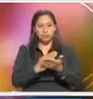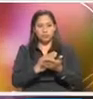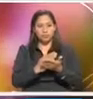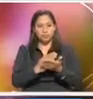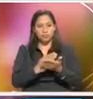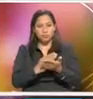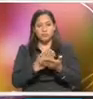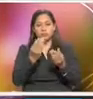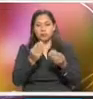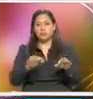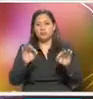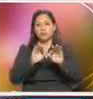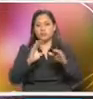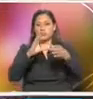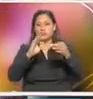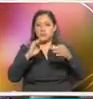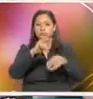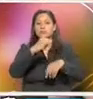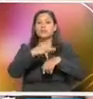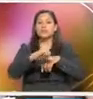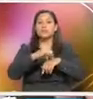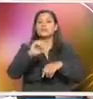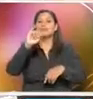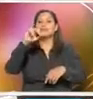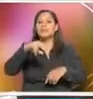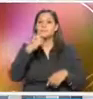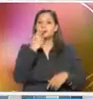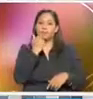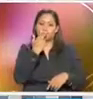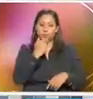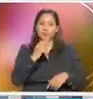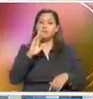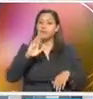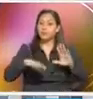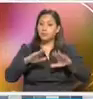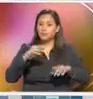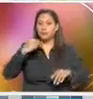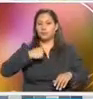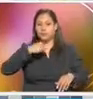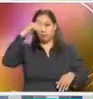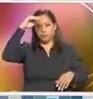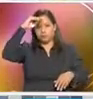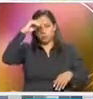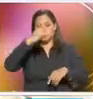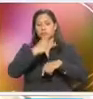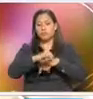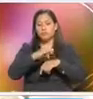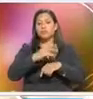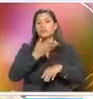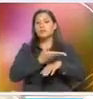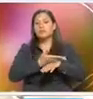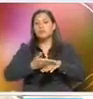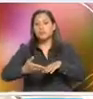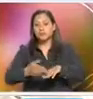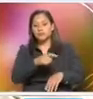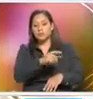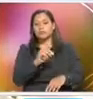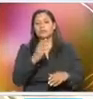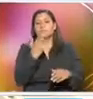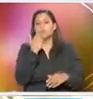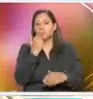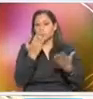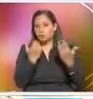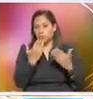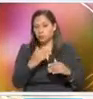importante mencionar que sea un yogurt sin azúcar, Ok. porque muchas veces pensamos que el yogurt natural No trae es sin azúcar, ¿y no?